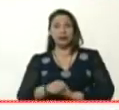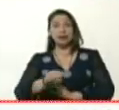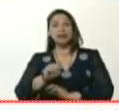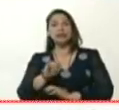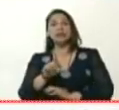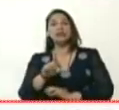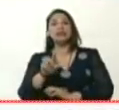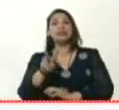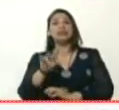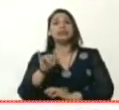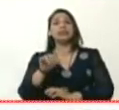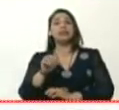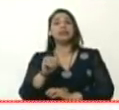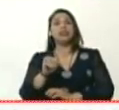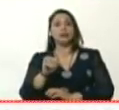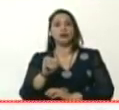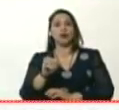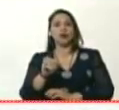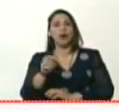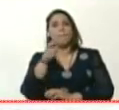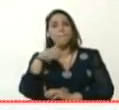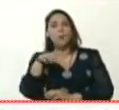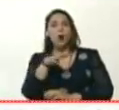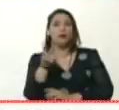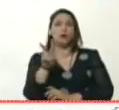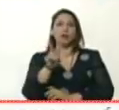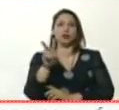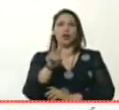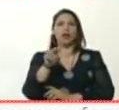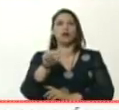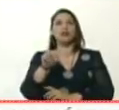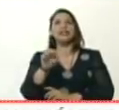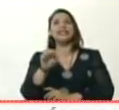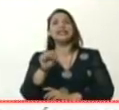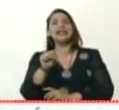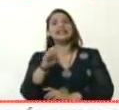El pueblo venezolano es un necio, según esa canción. Este que está aquí,